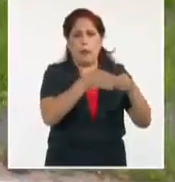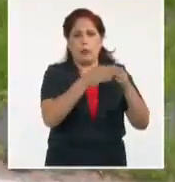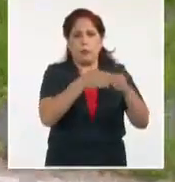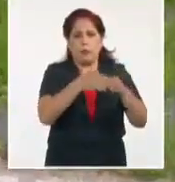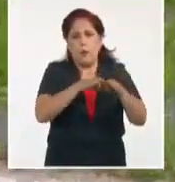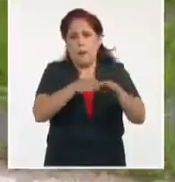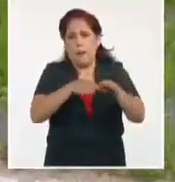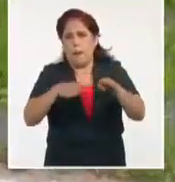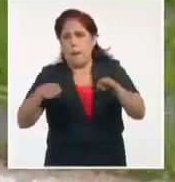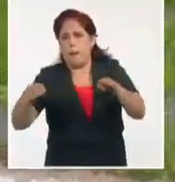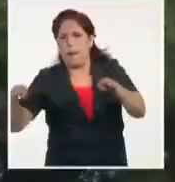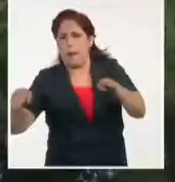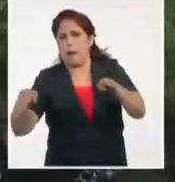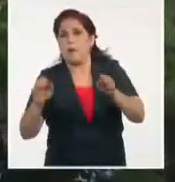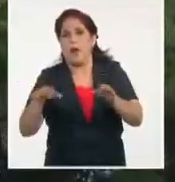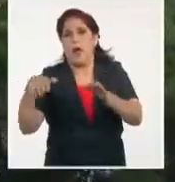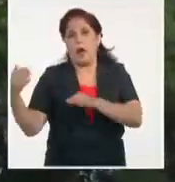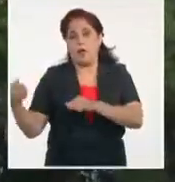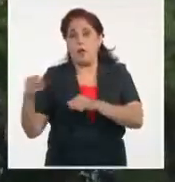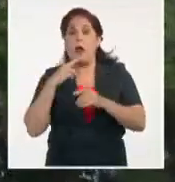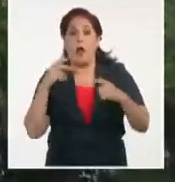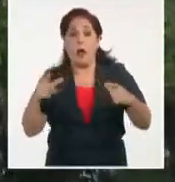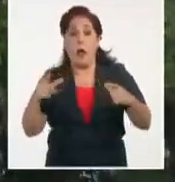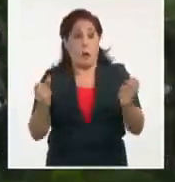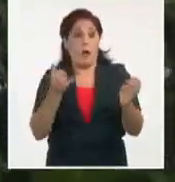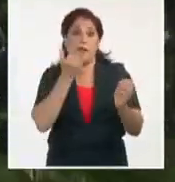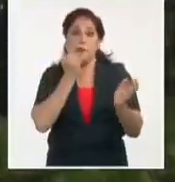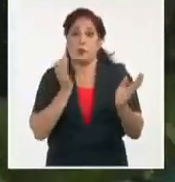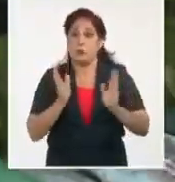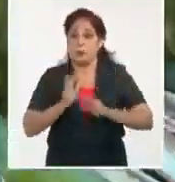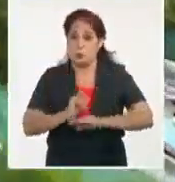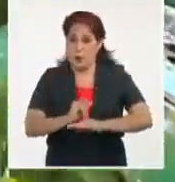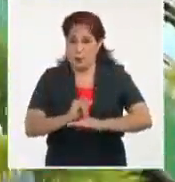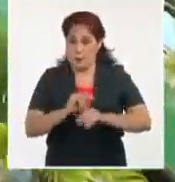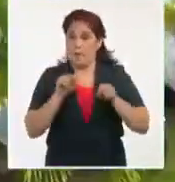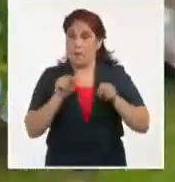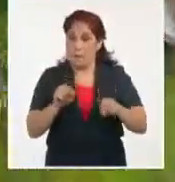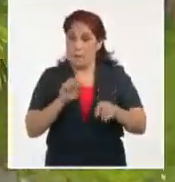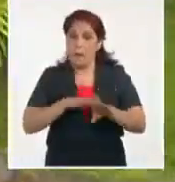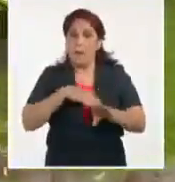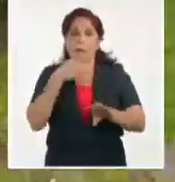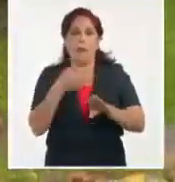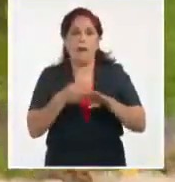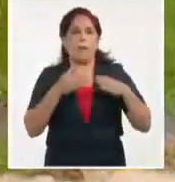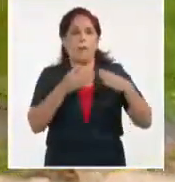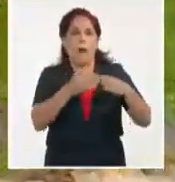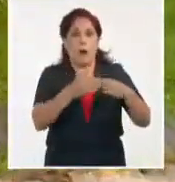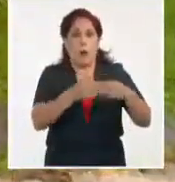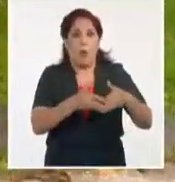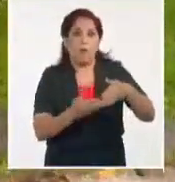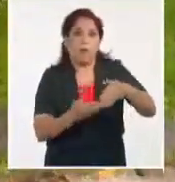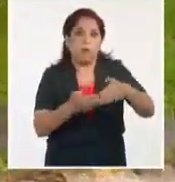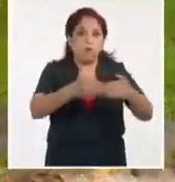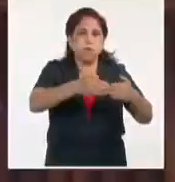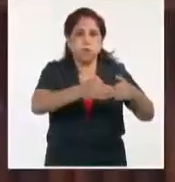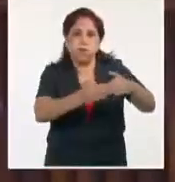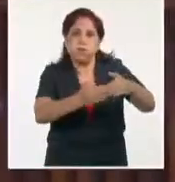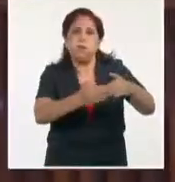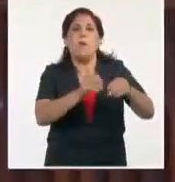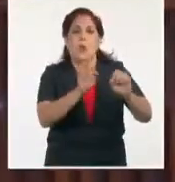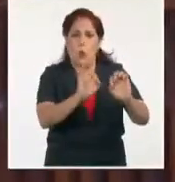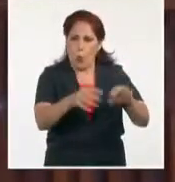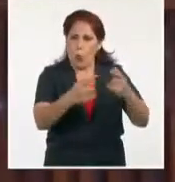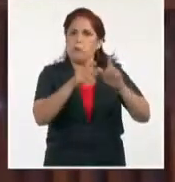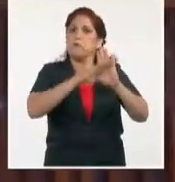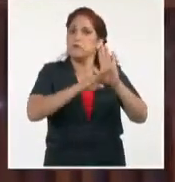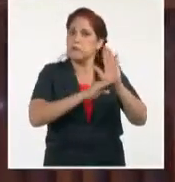afuera del lago para que no tuviera ningún tipo de afección, y los barcos grandes, bueno, pues se cumplió lo que estaba establecido,